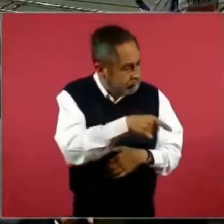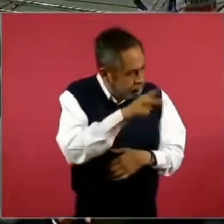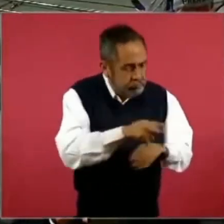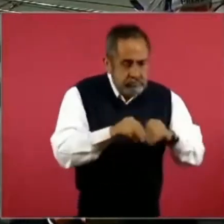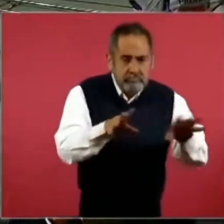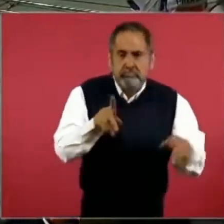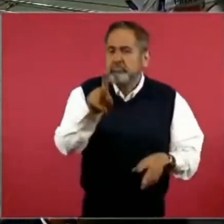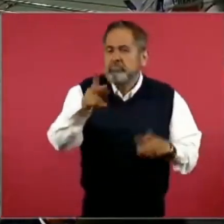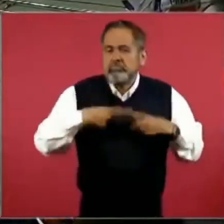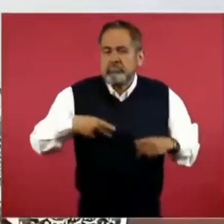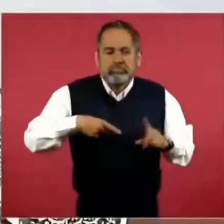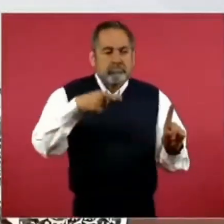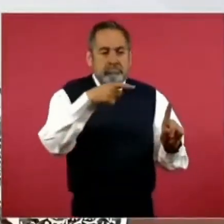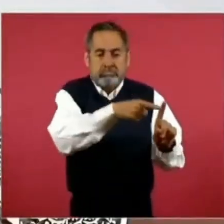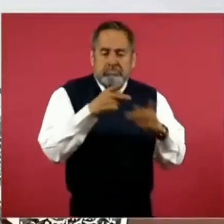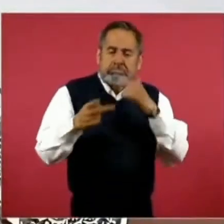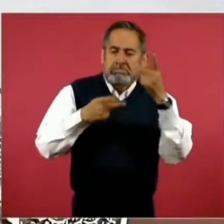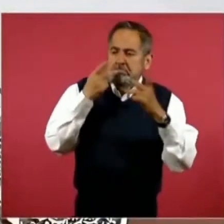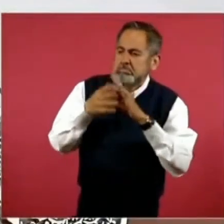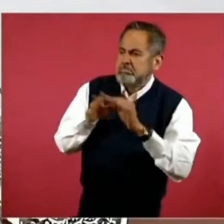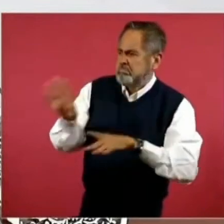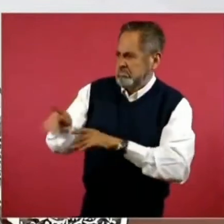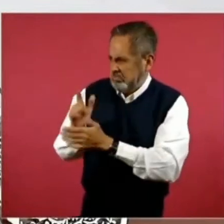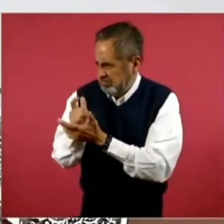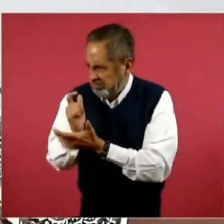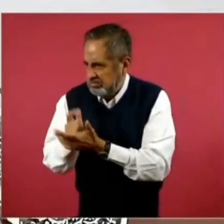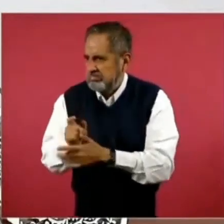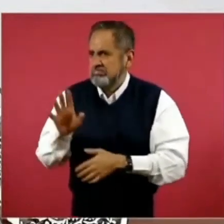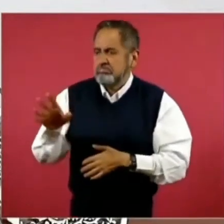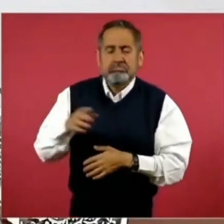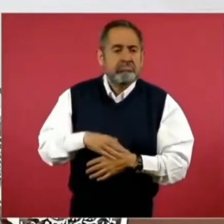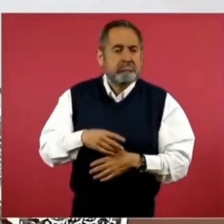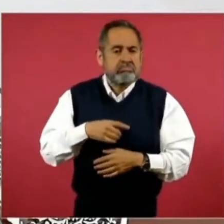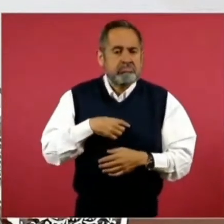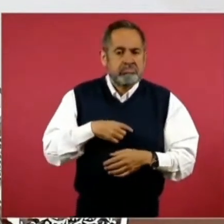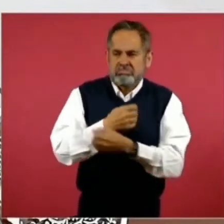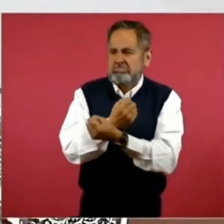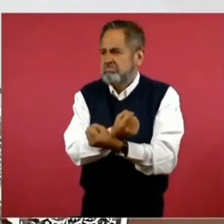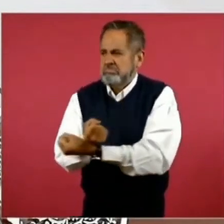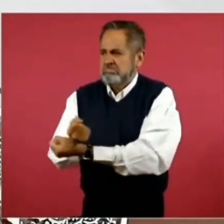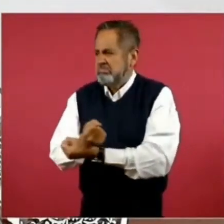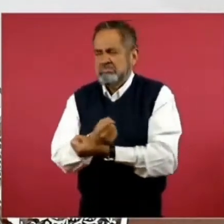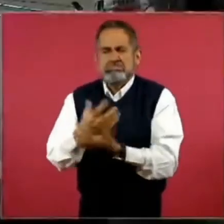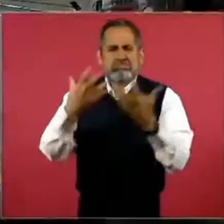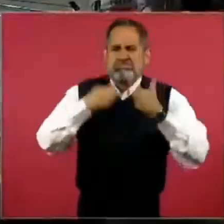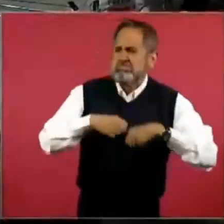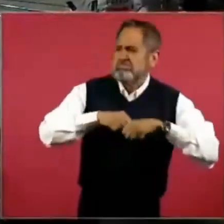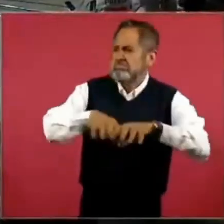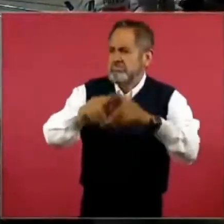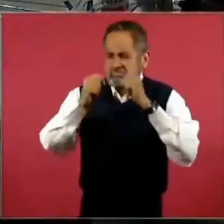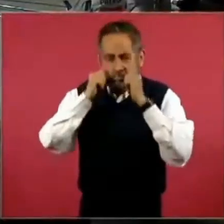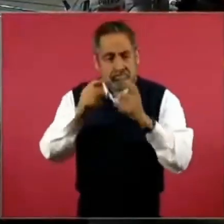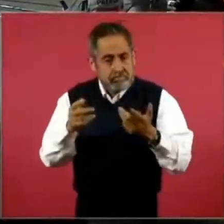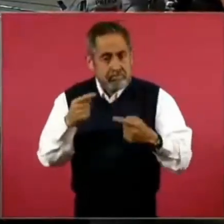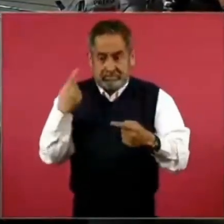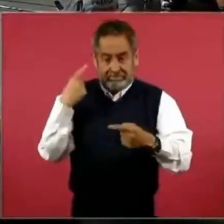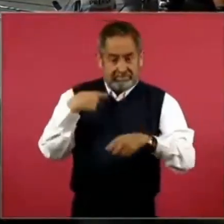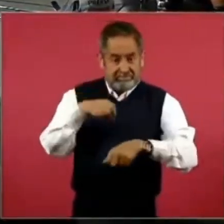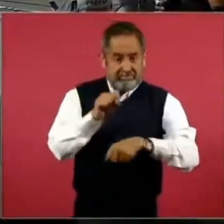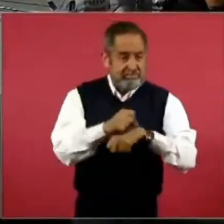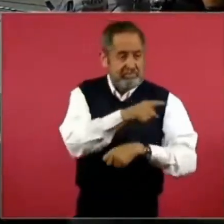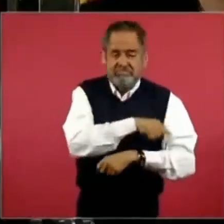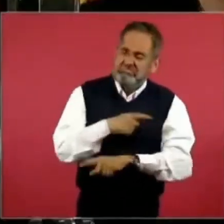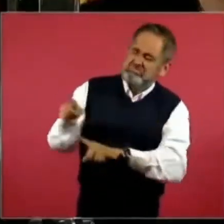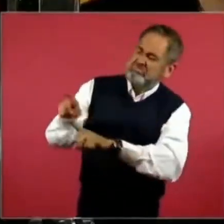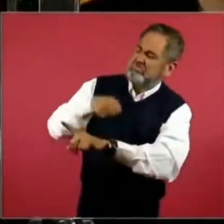participantes incluso ha hecho comentarios amenazantes de que lo van a sacar de esa casa esposado En esta semana se habló Incluso en tono de